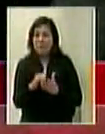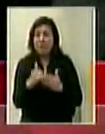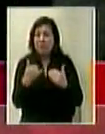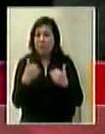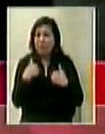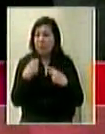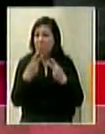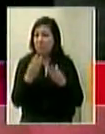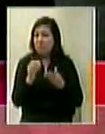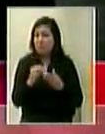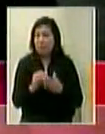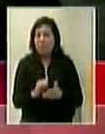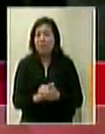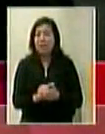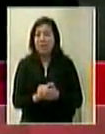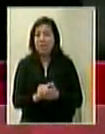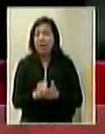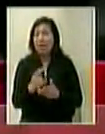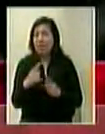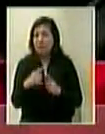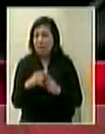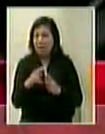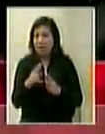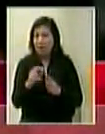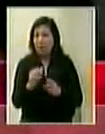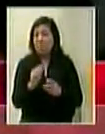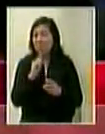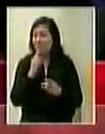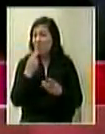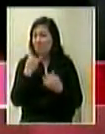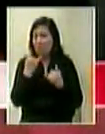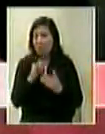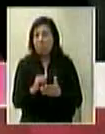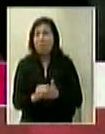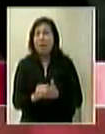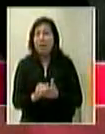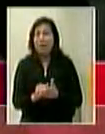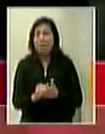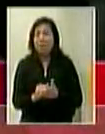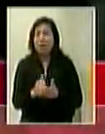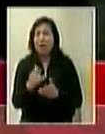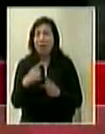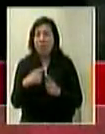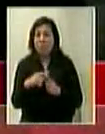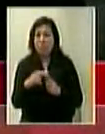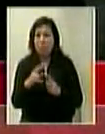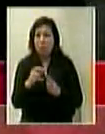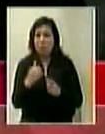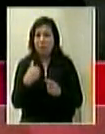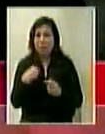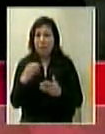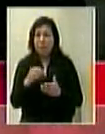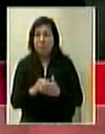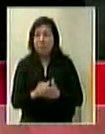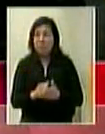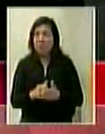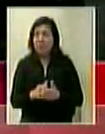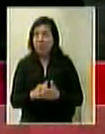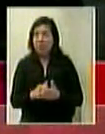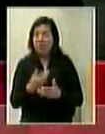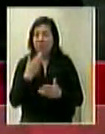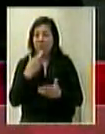una de las visitas al señor Antaurumala. He sido informada que el señor Fernán Altuve habría sido una de las visitas al